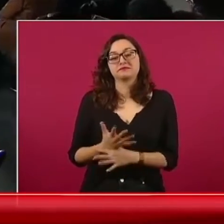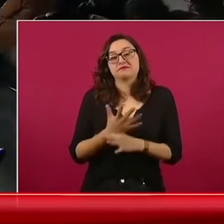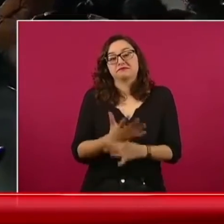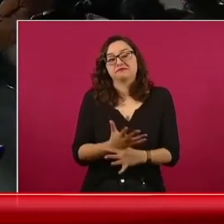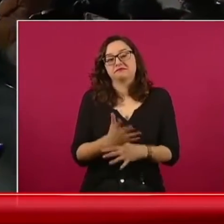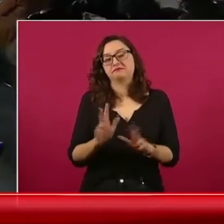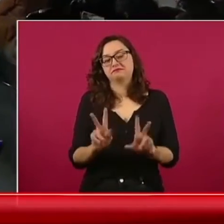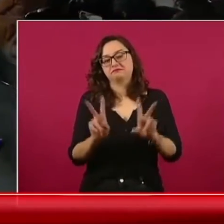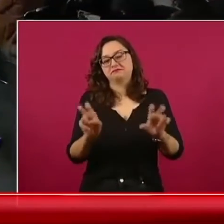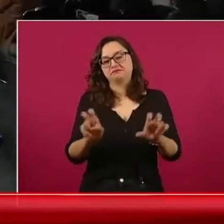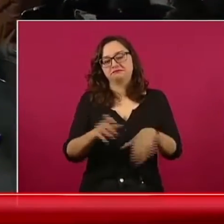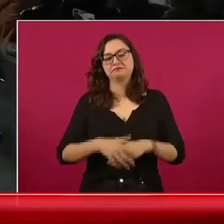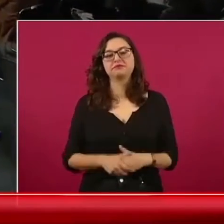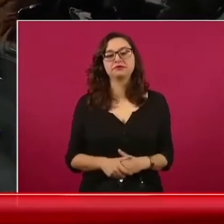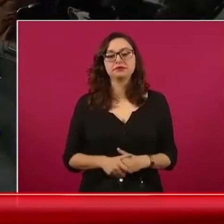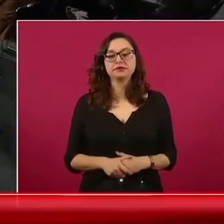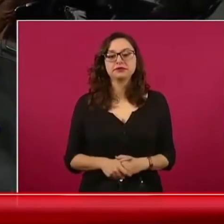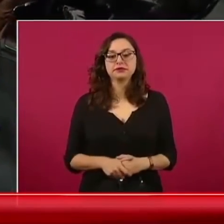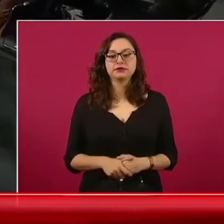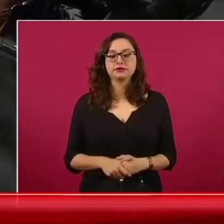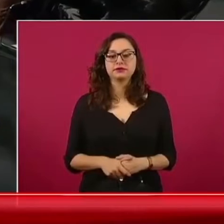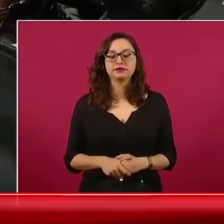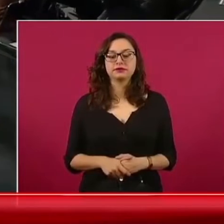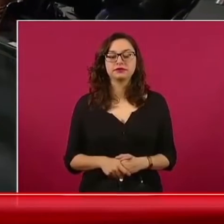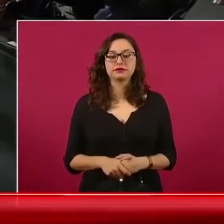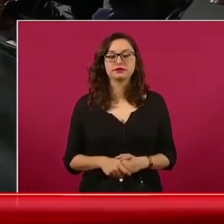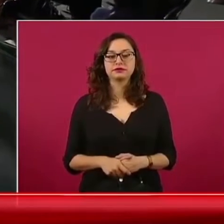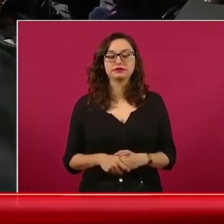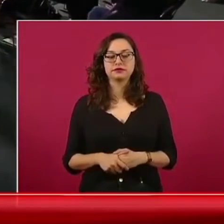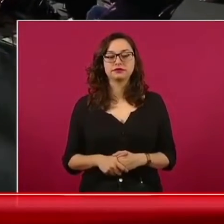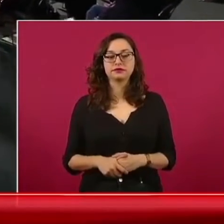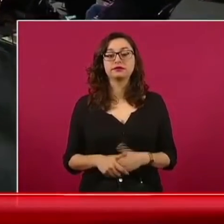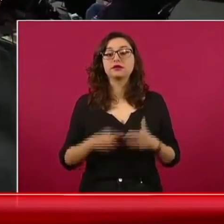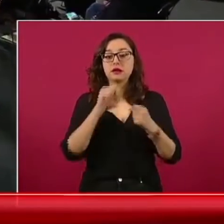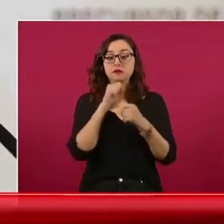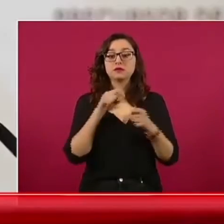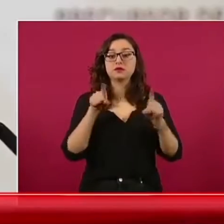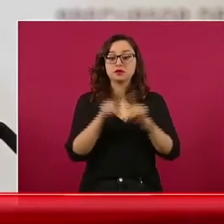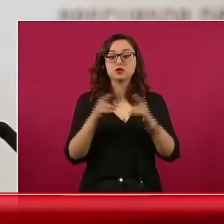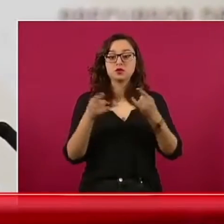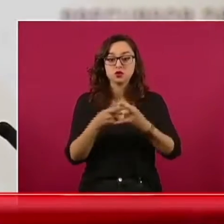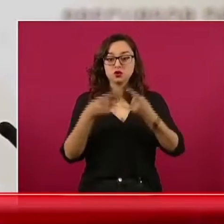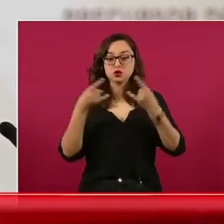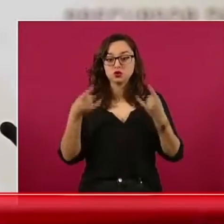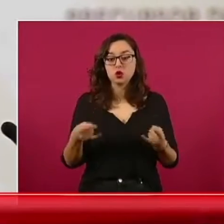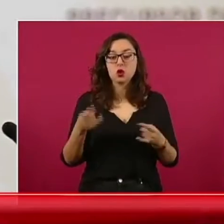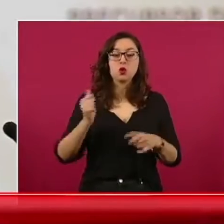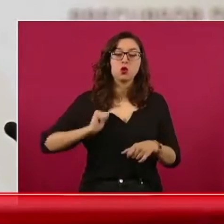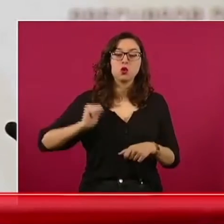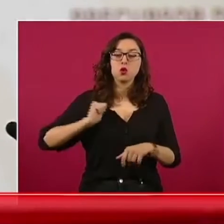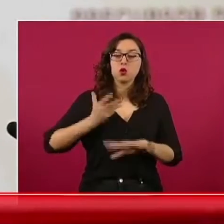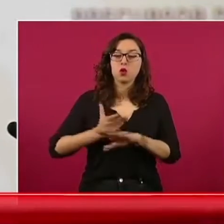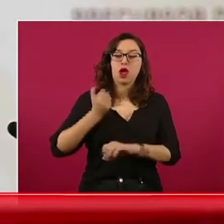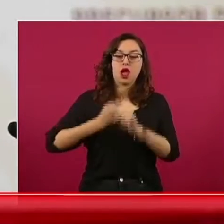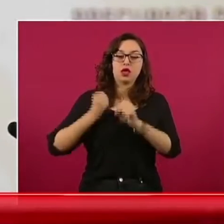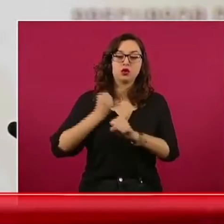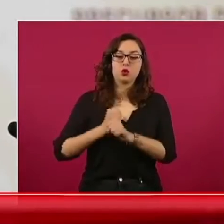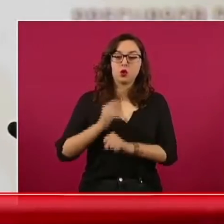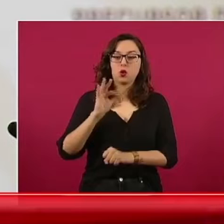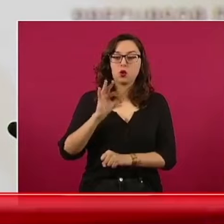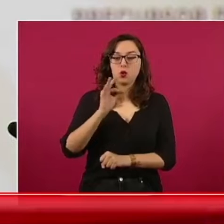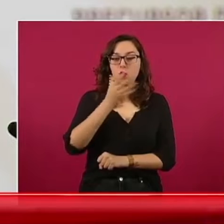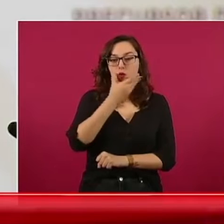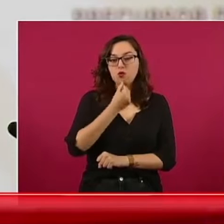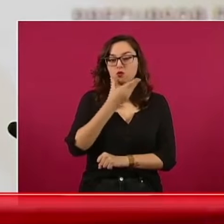d él es el gaitán pero 640 un gran